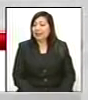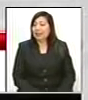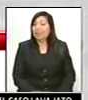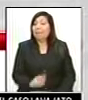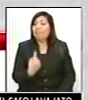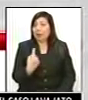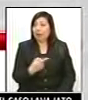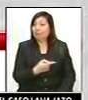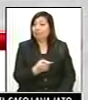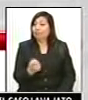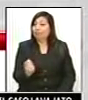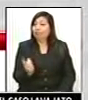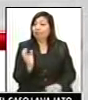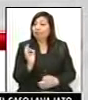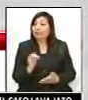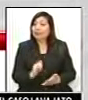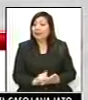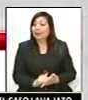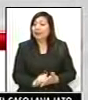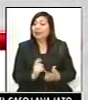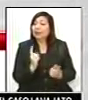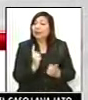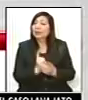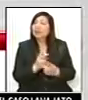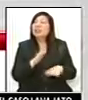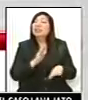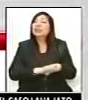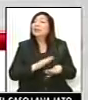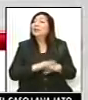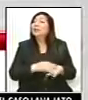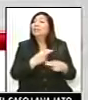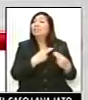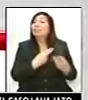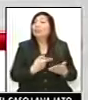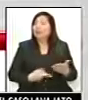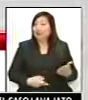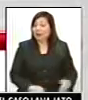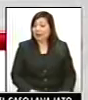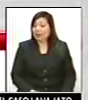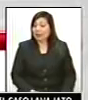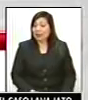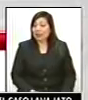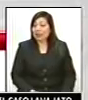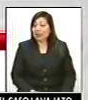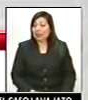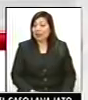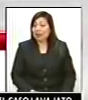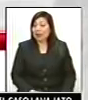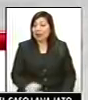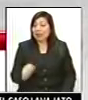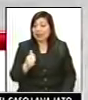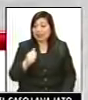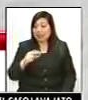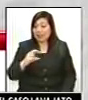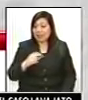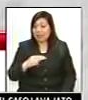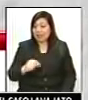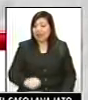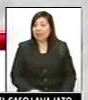Por estos hechos expuestos, se encontró responsabilidad administrativa en los señores Pedro Emilio Sánchez